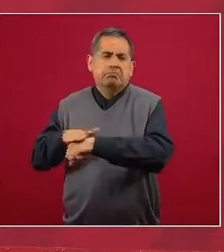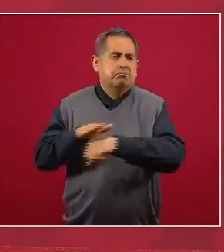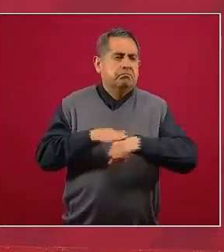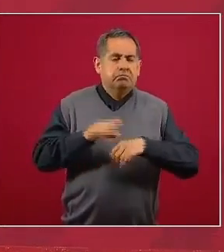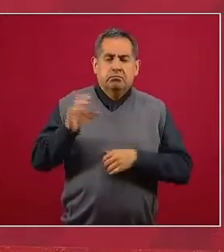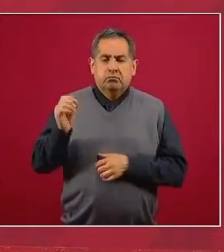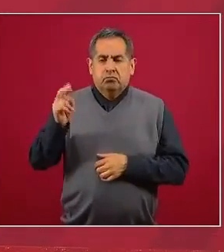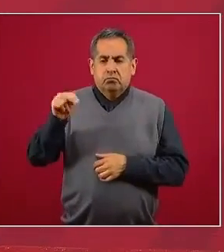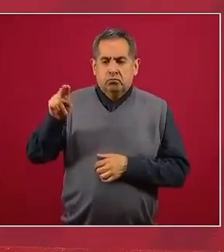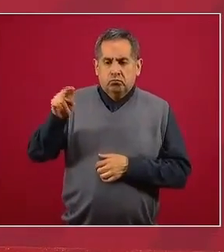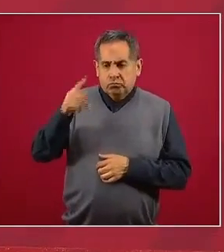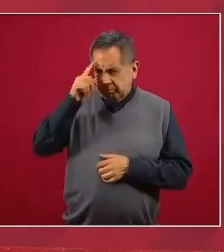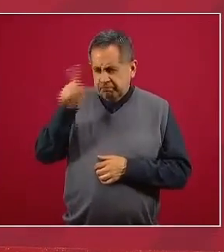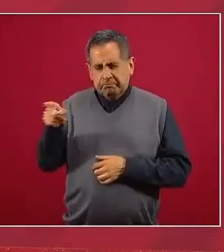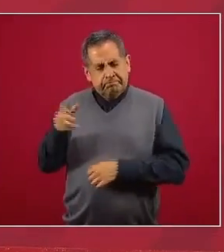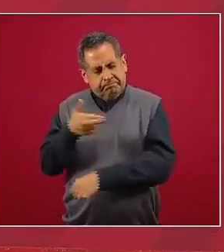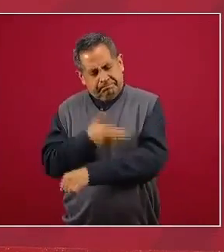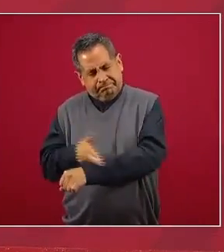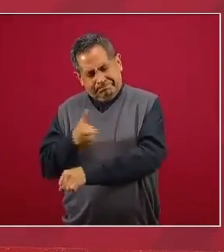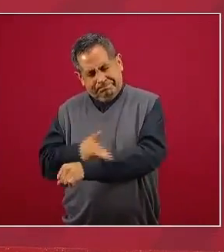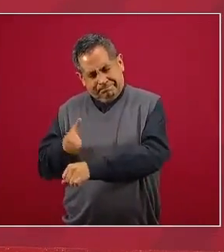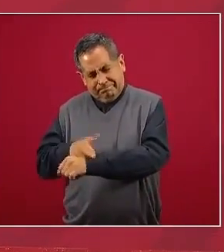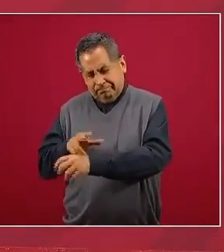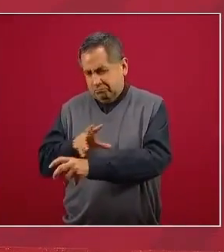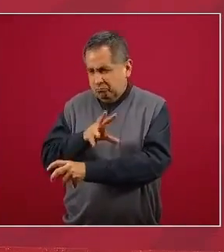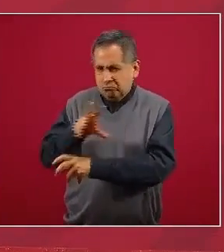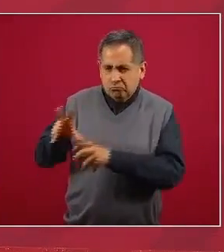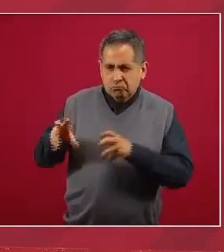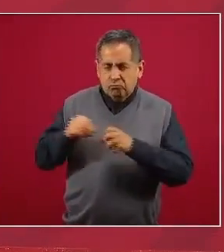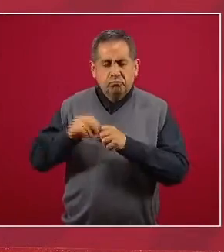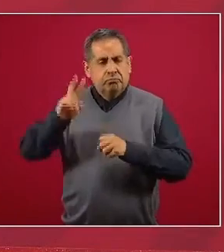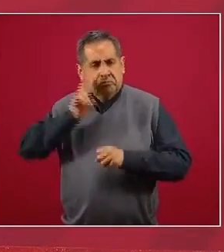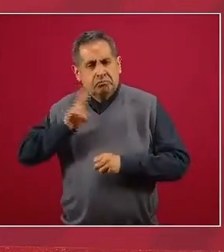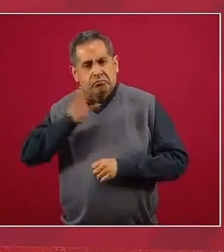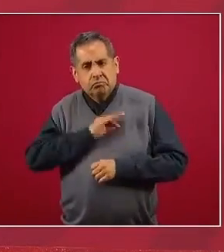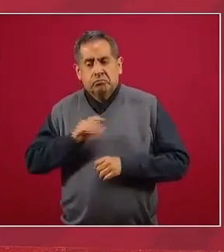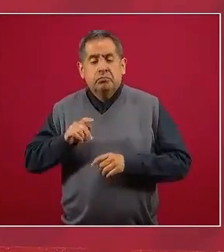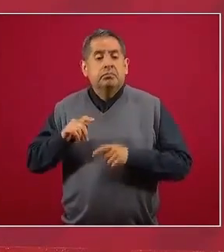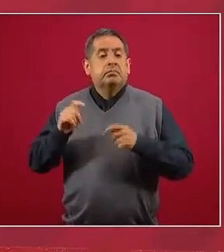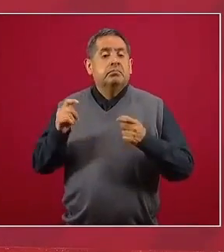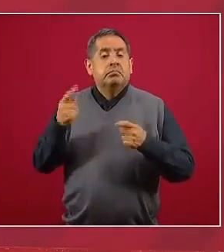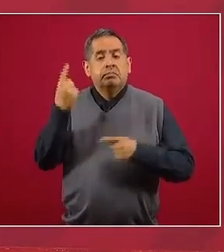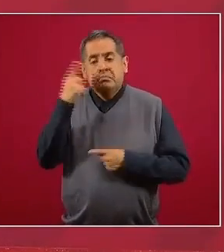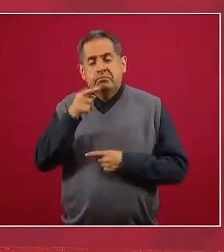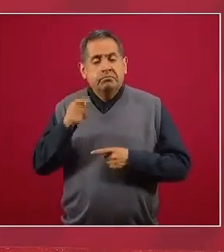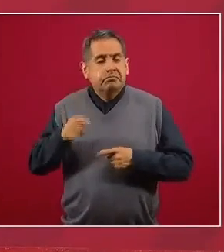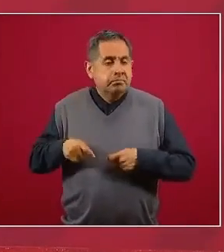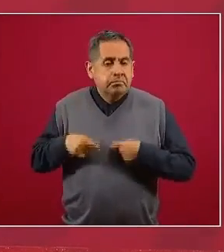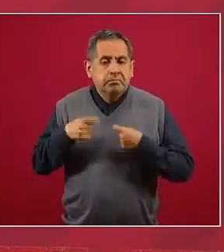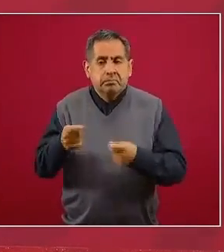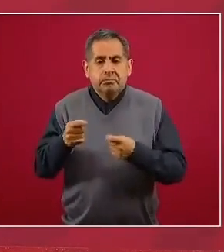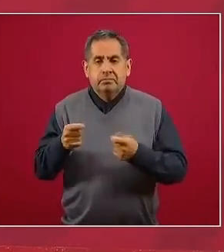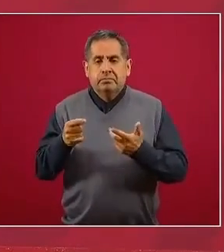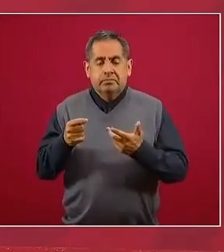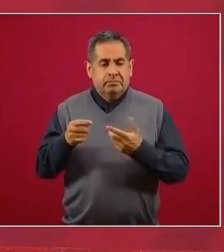Naciones Unidas a hacer todos los esfuerzos que estén en sus posibilidades para favorecer